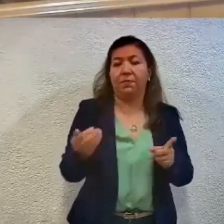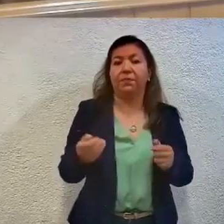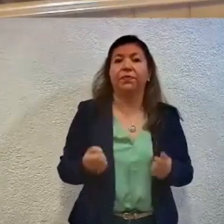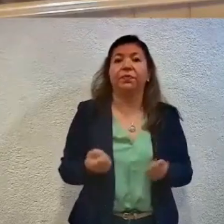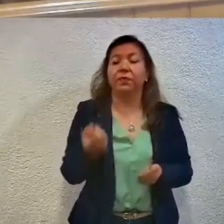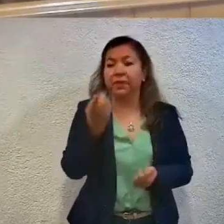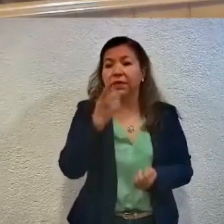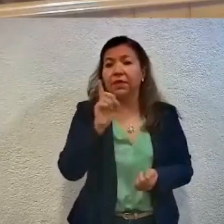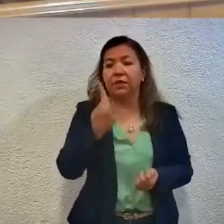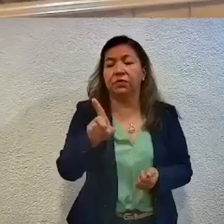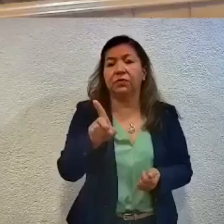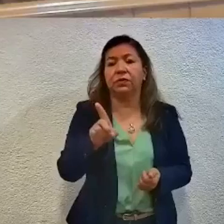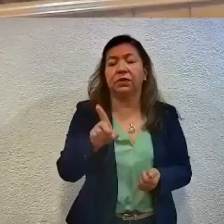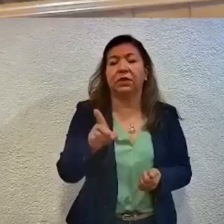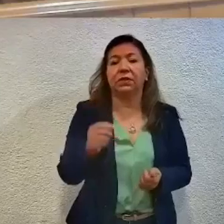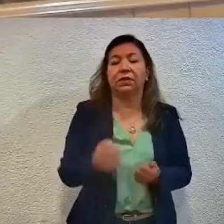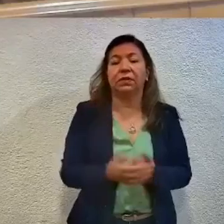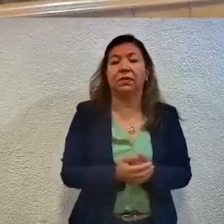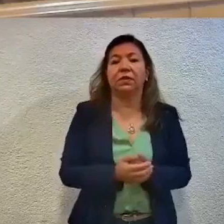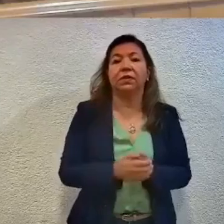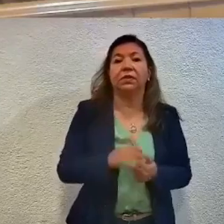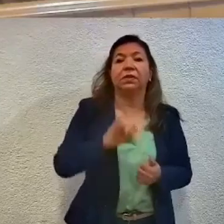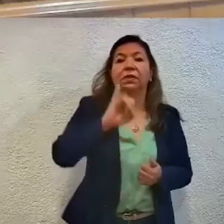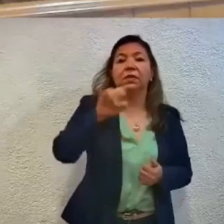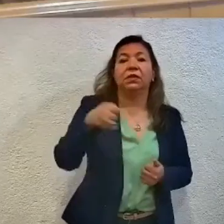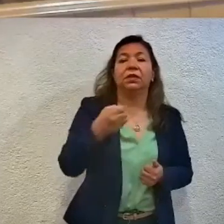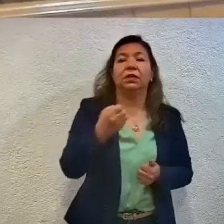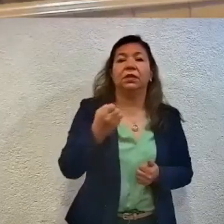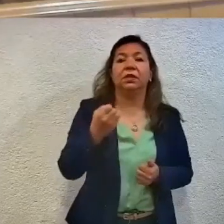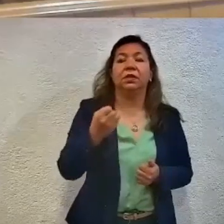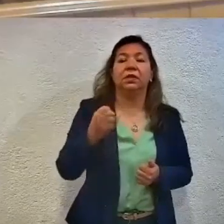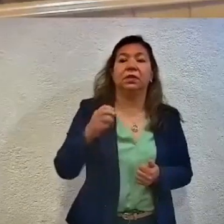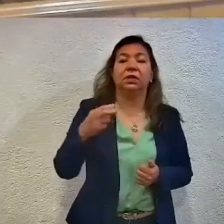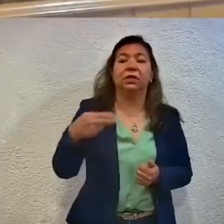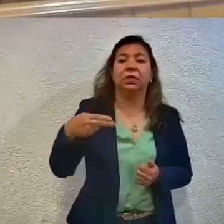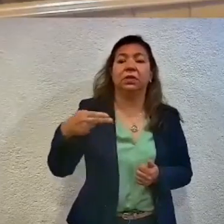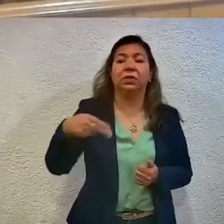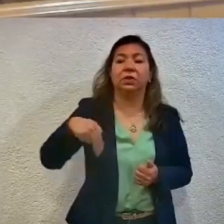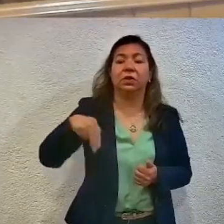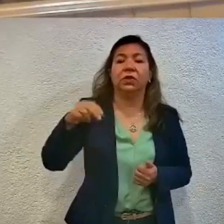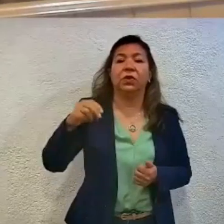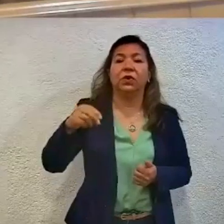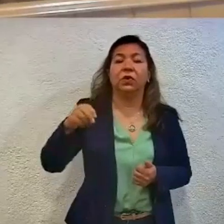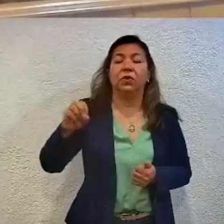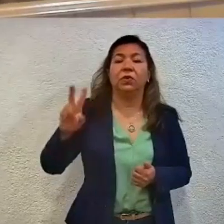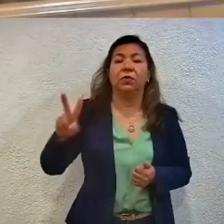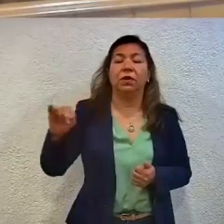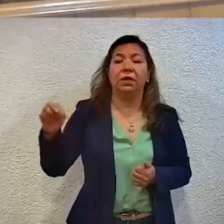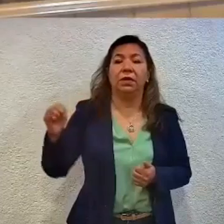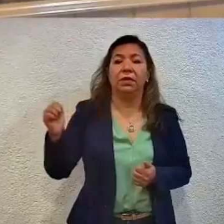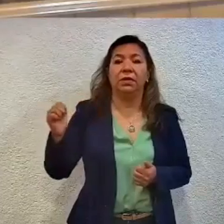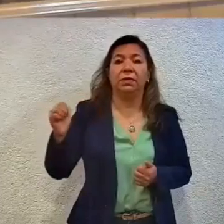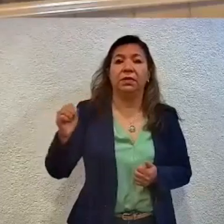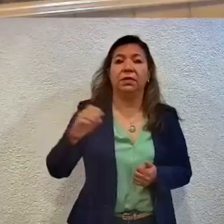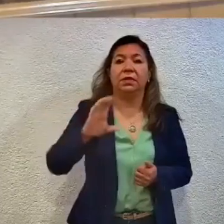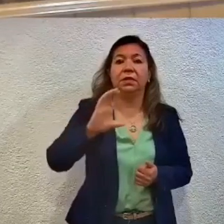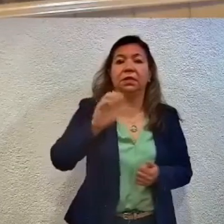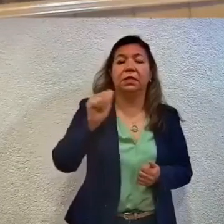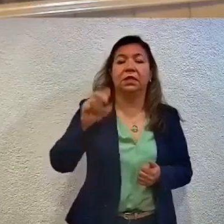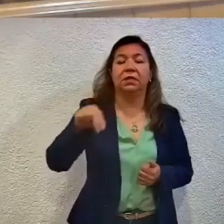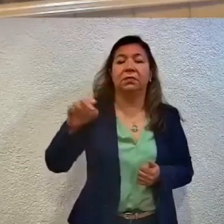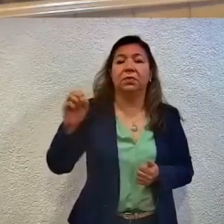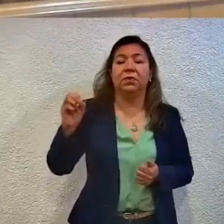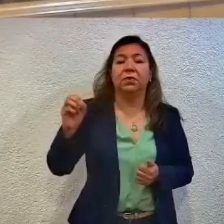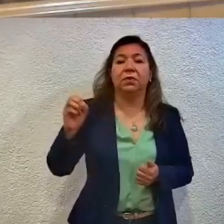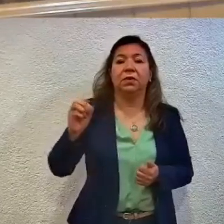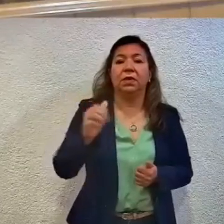2024, interpuesto por los ciudadanos Giovanni García Carmona, Tranquilino Ramírez Jiménez, Yadira